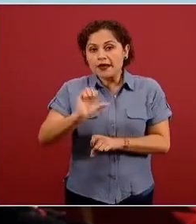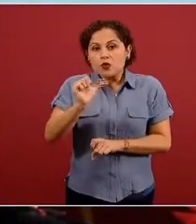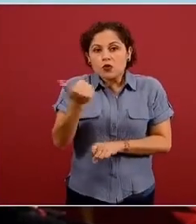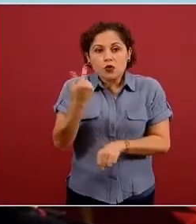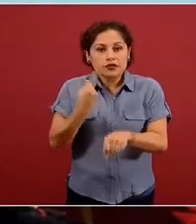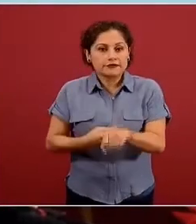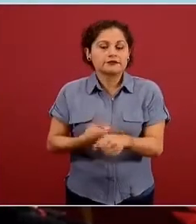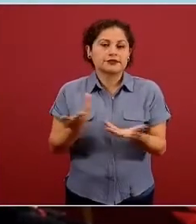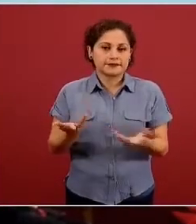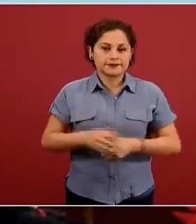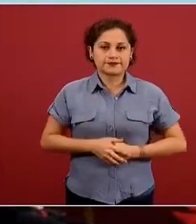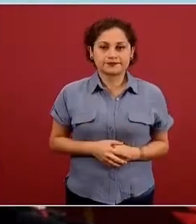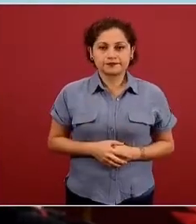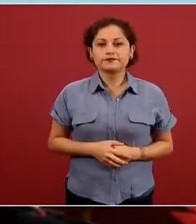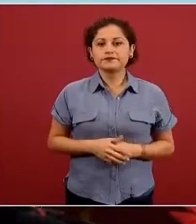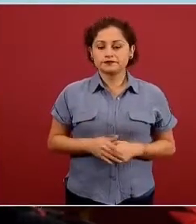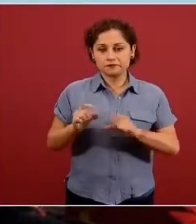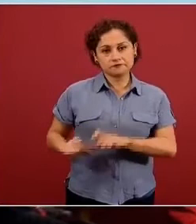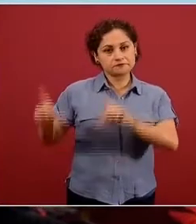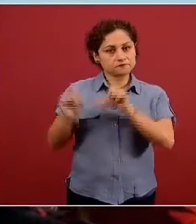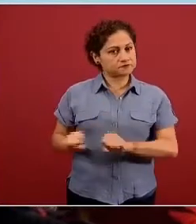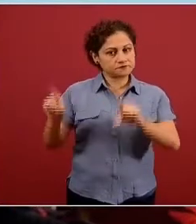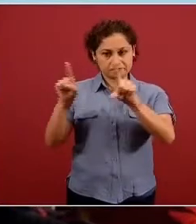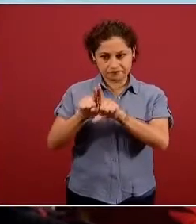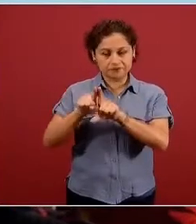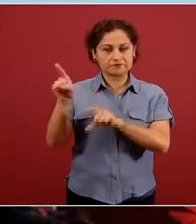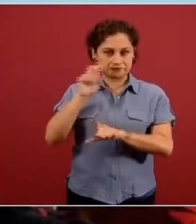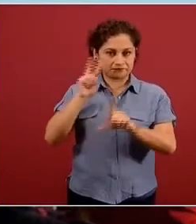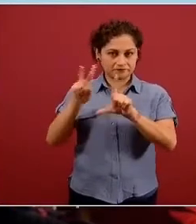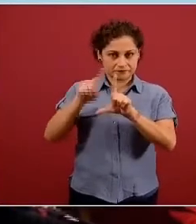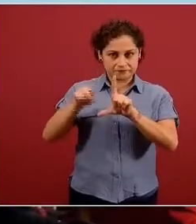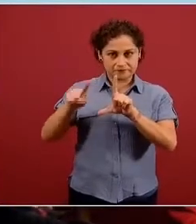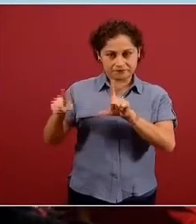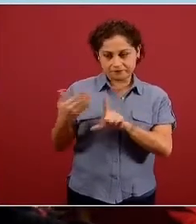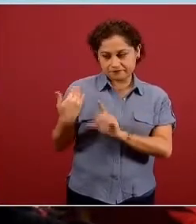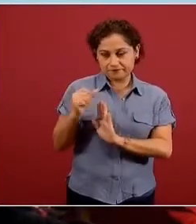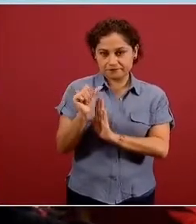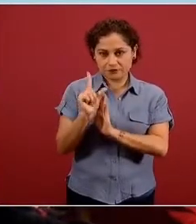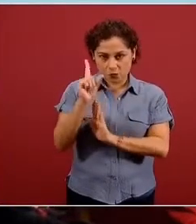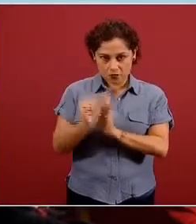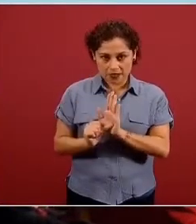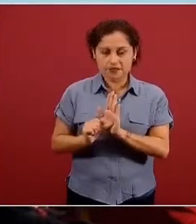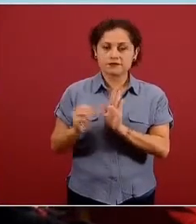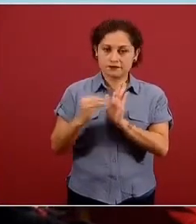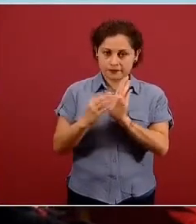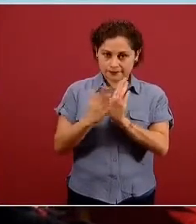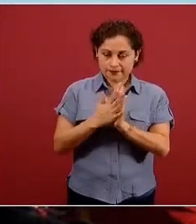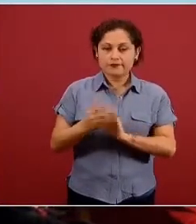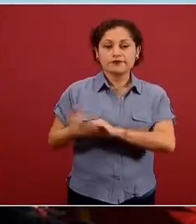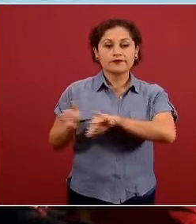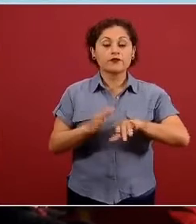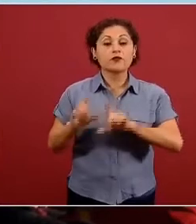Esta es la misma idea, vamos a pasarla, es solamente un enfoque para tener el último mes. La siguiente. Y